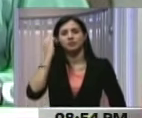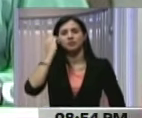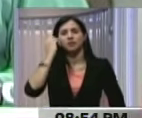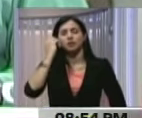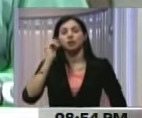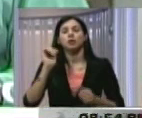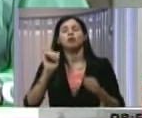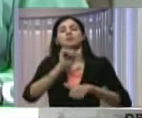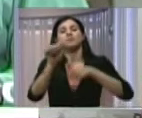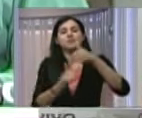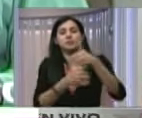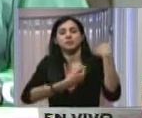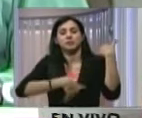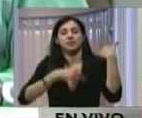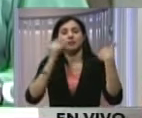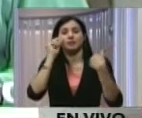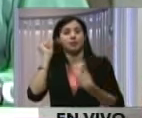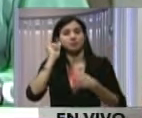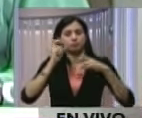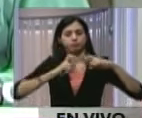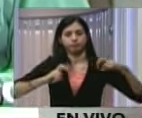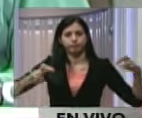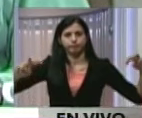compañeros vicepresidentes, vicepresidentas,